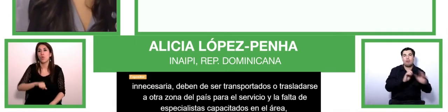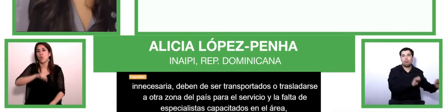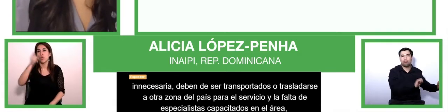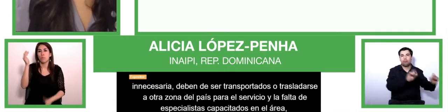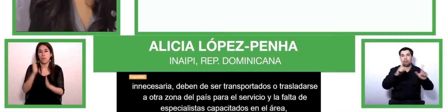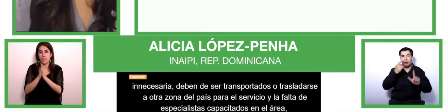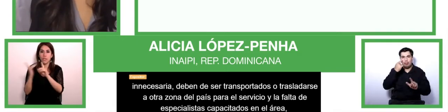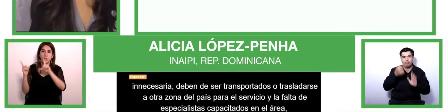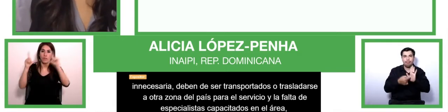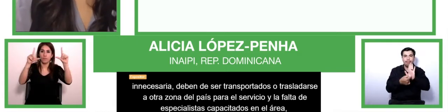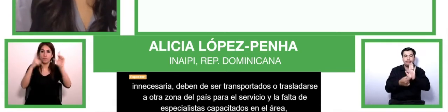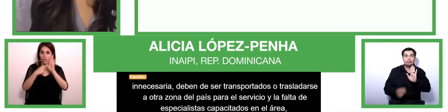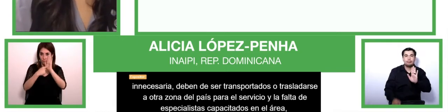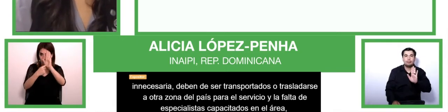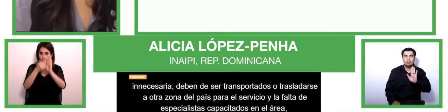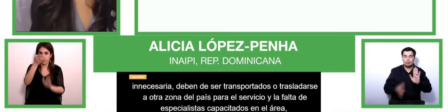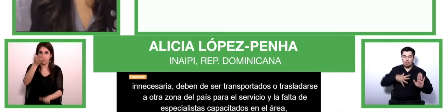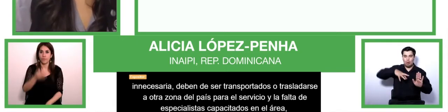Pueden pasar a la próxima.